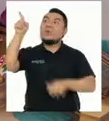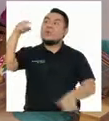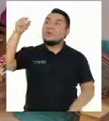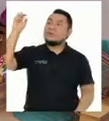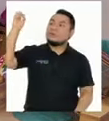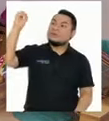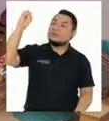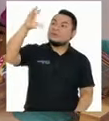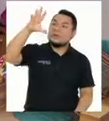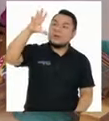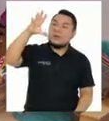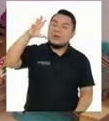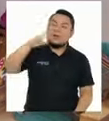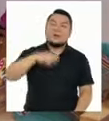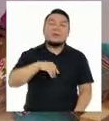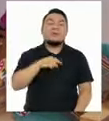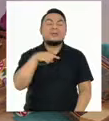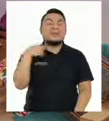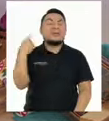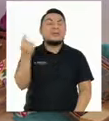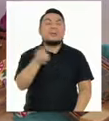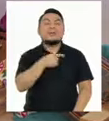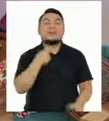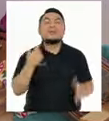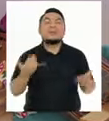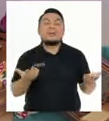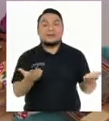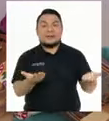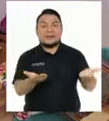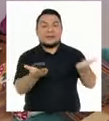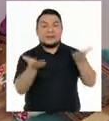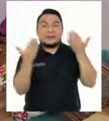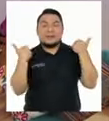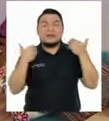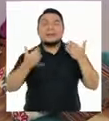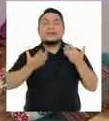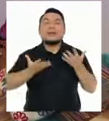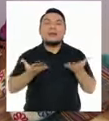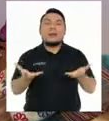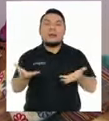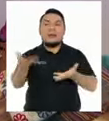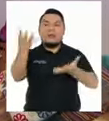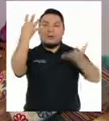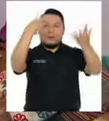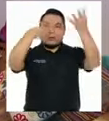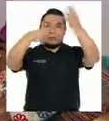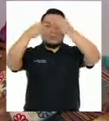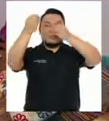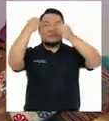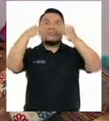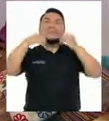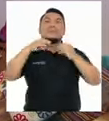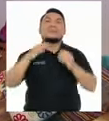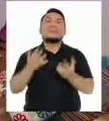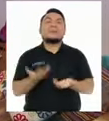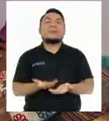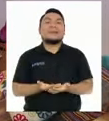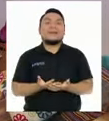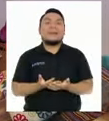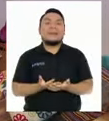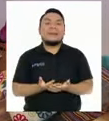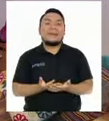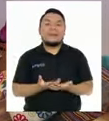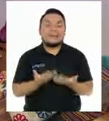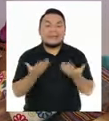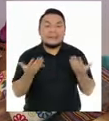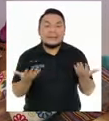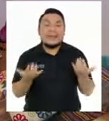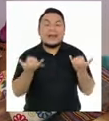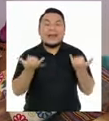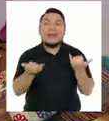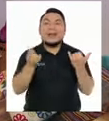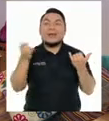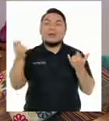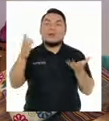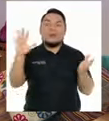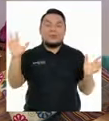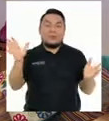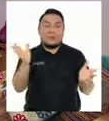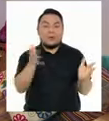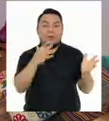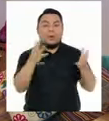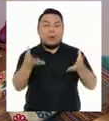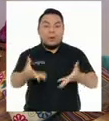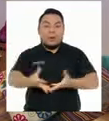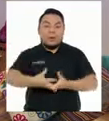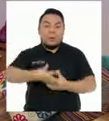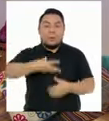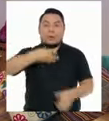sol. Y nos lo llevamos sobre nuestra cabeza. Ahí está todo. Ahora retenemos la